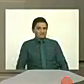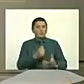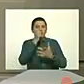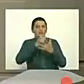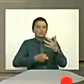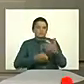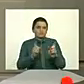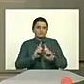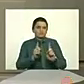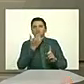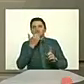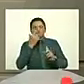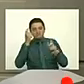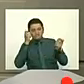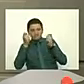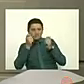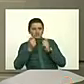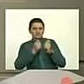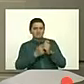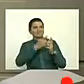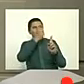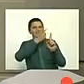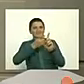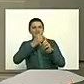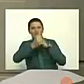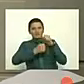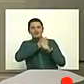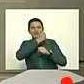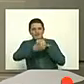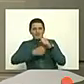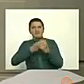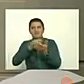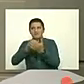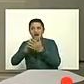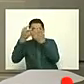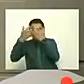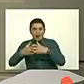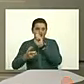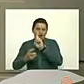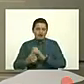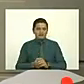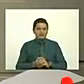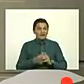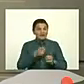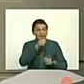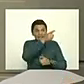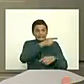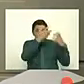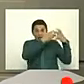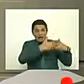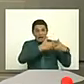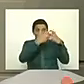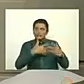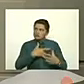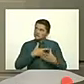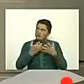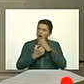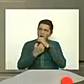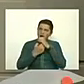de reformas tributarias generales, no a esas empresas. Entonces, esas empresas que quieren hacer eso hacen